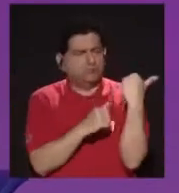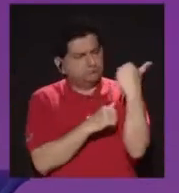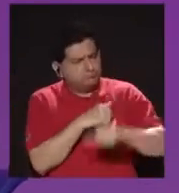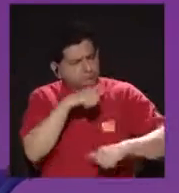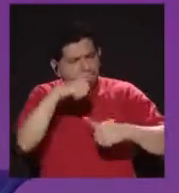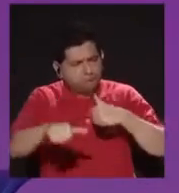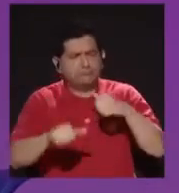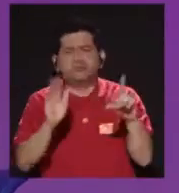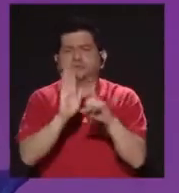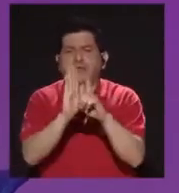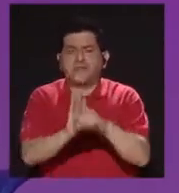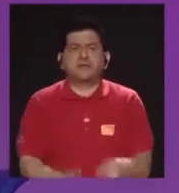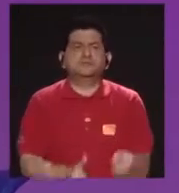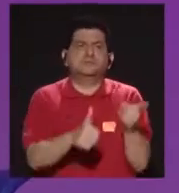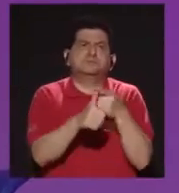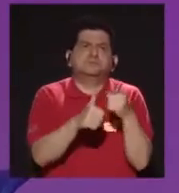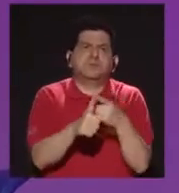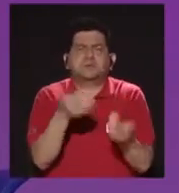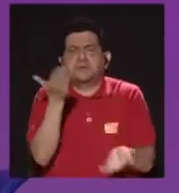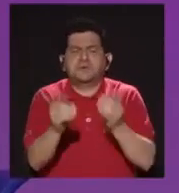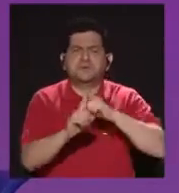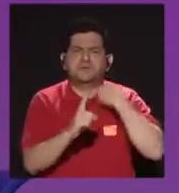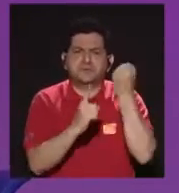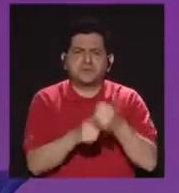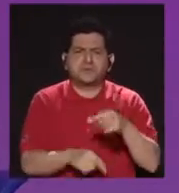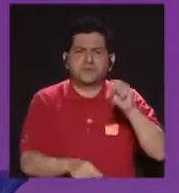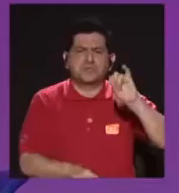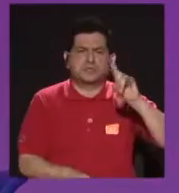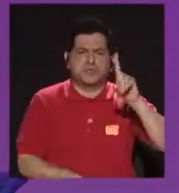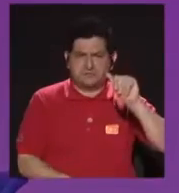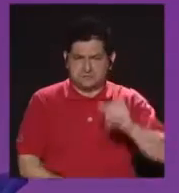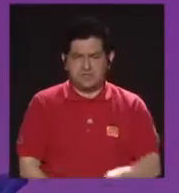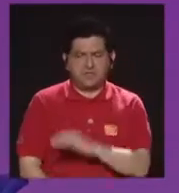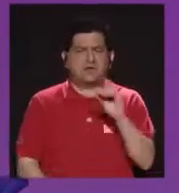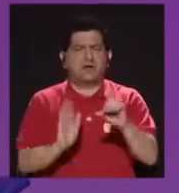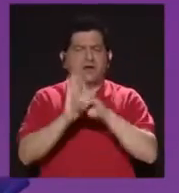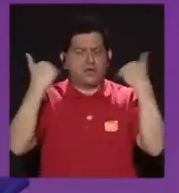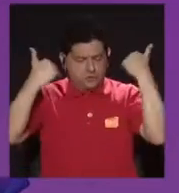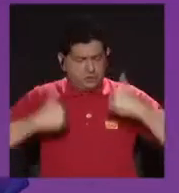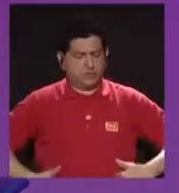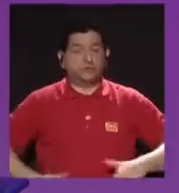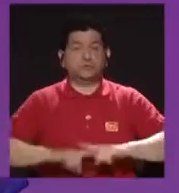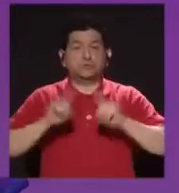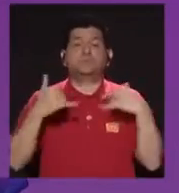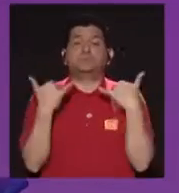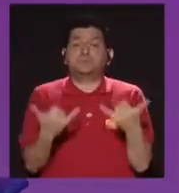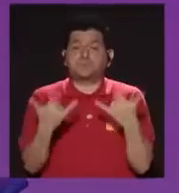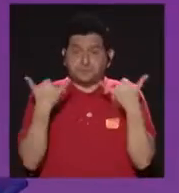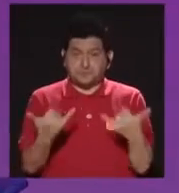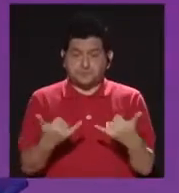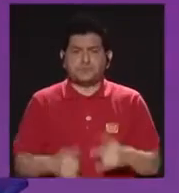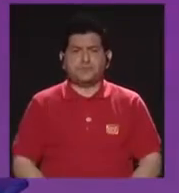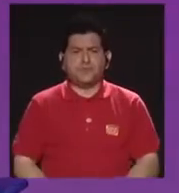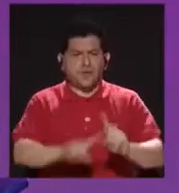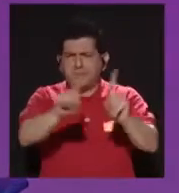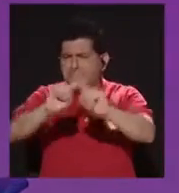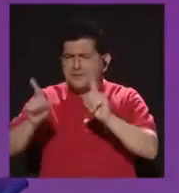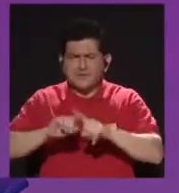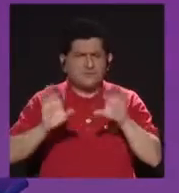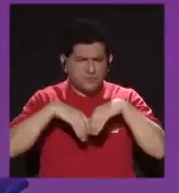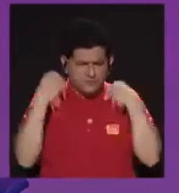por los derechos al principio empezó un poco con asunto decidida nada más verdad y derechos humanos pero actualmente existen muchísimas organizaciones